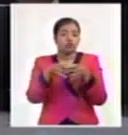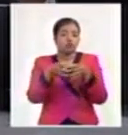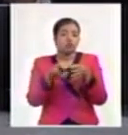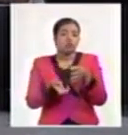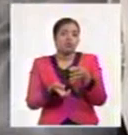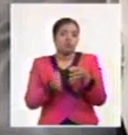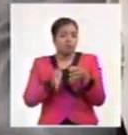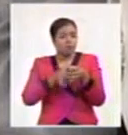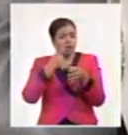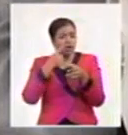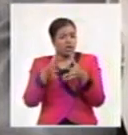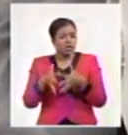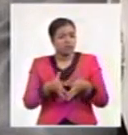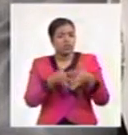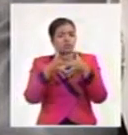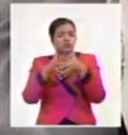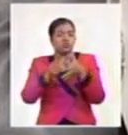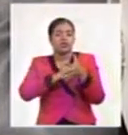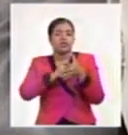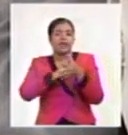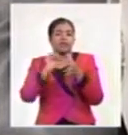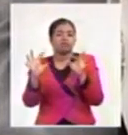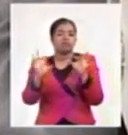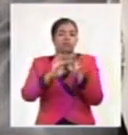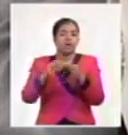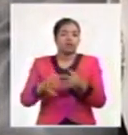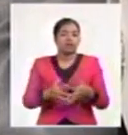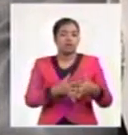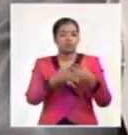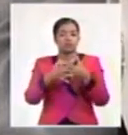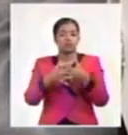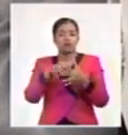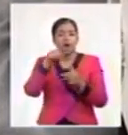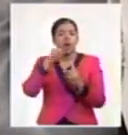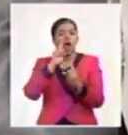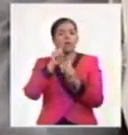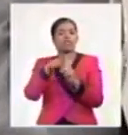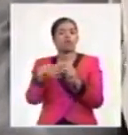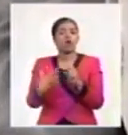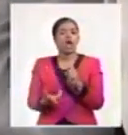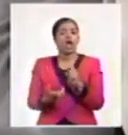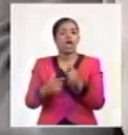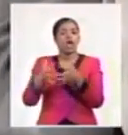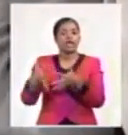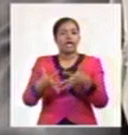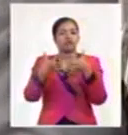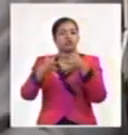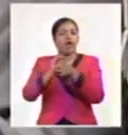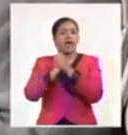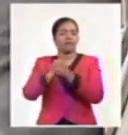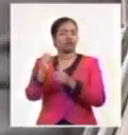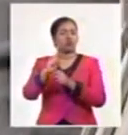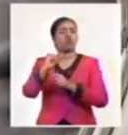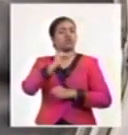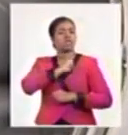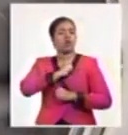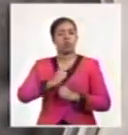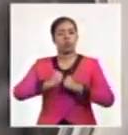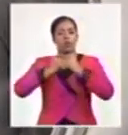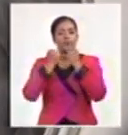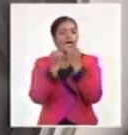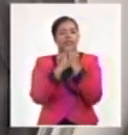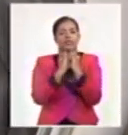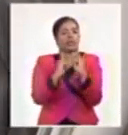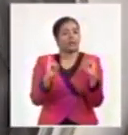Unidos, con una intención ahora de ser potencia, o sea, potencia regional, de afianzarse como potencia. Estoy pensando